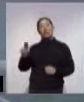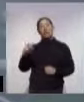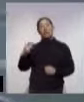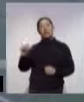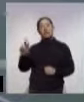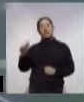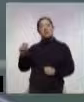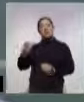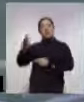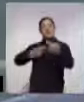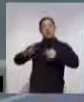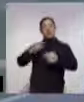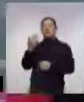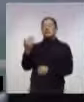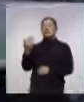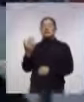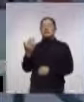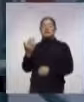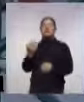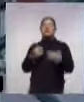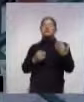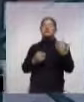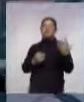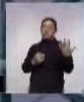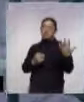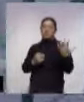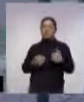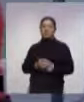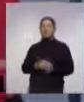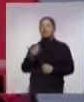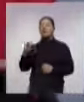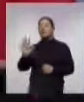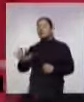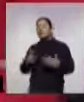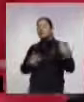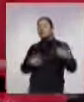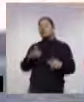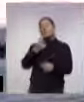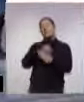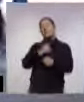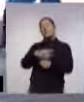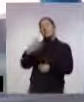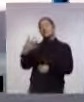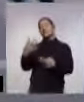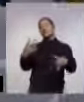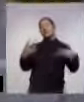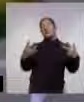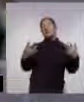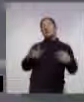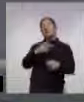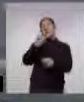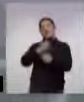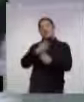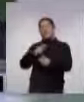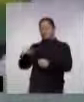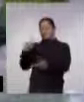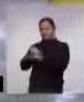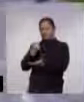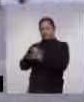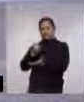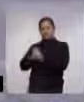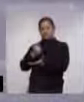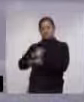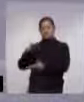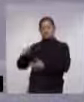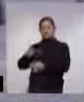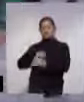fue 55-50. Solo el primer periodo estuvieron en desventaja 14-13. A partir del segundo dominaron los ingresos al acrílico y